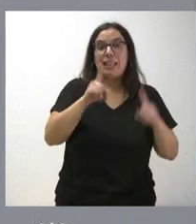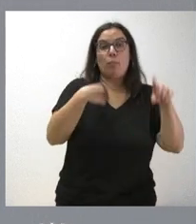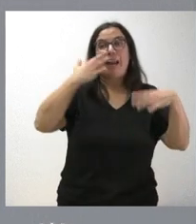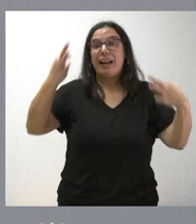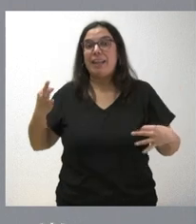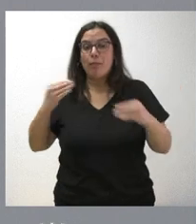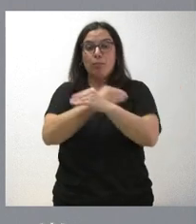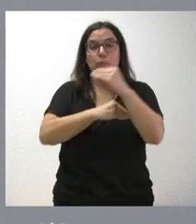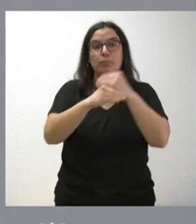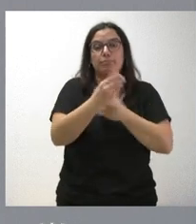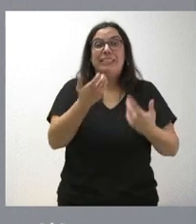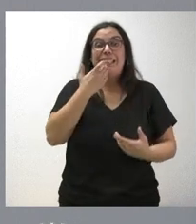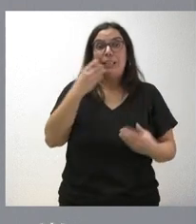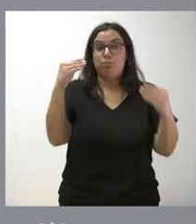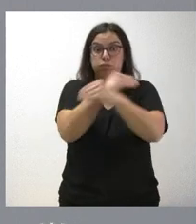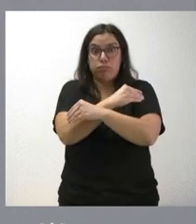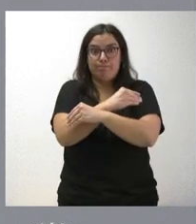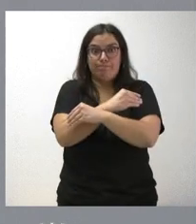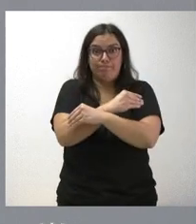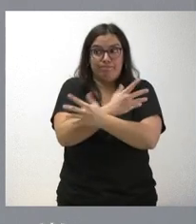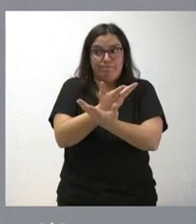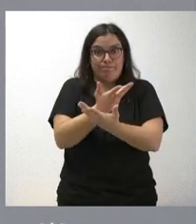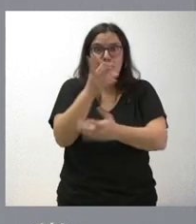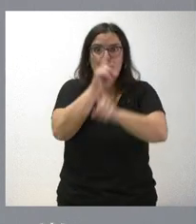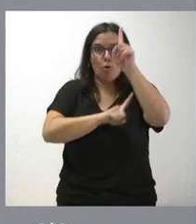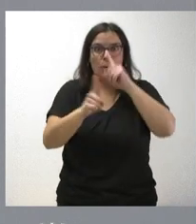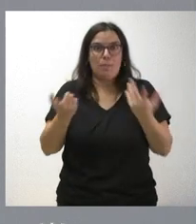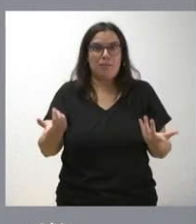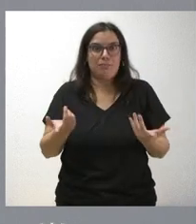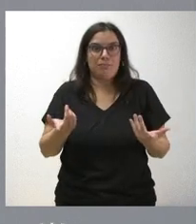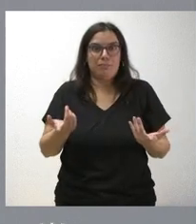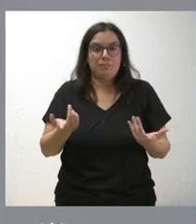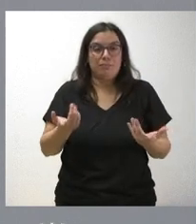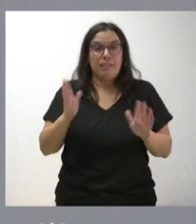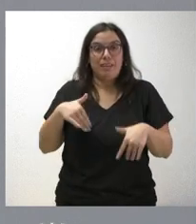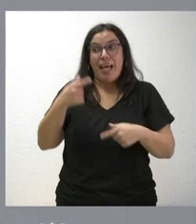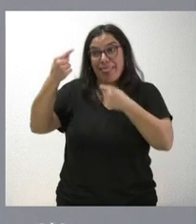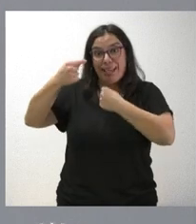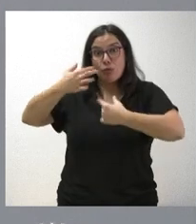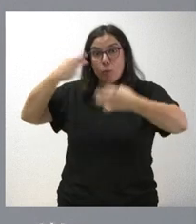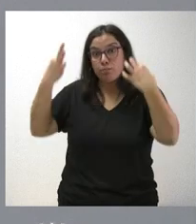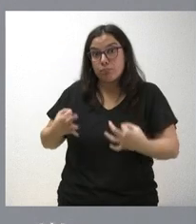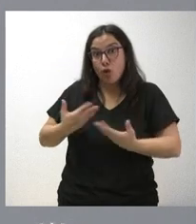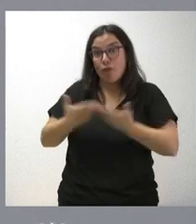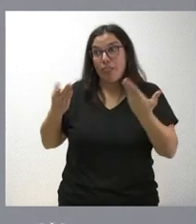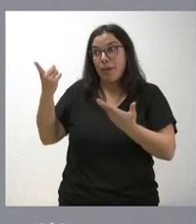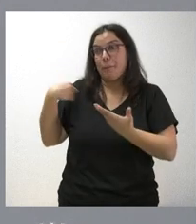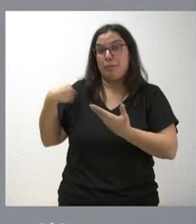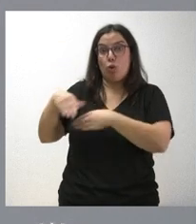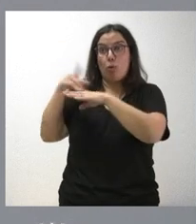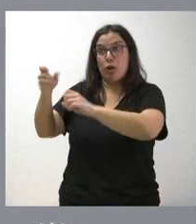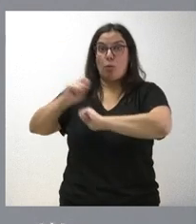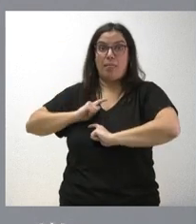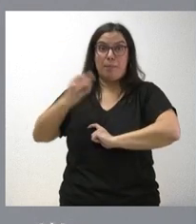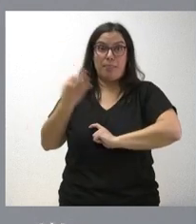tendríamos un problema serio pues también y que quien da las cifras válidas es el gobierno Pues también y que aunque nuestras